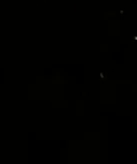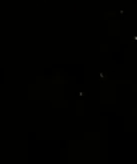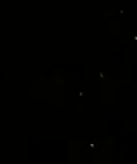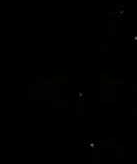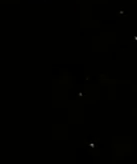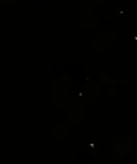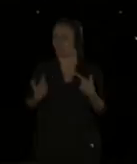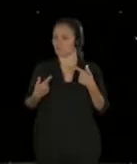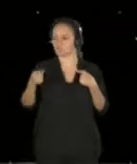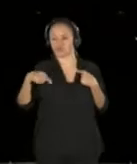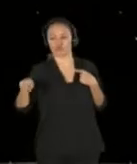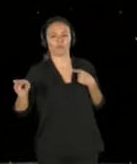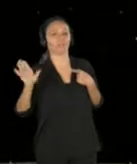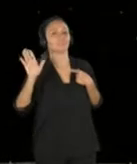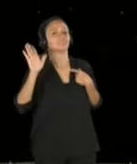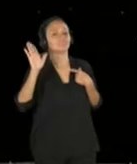Yo soy aquel.